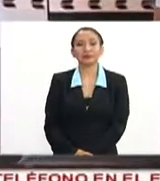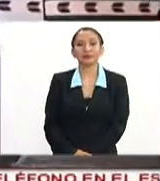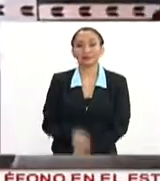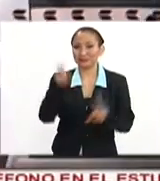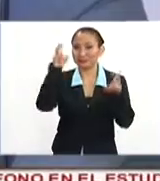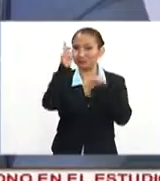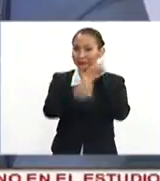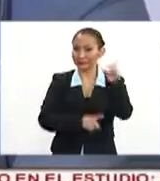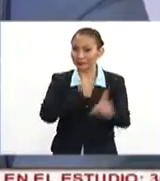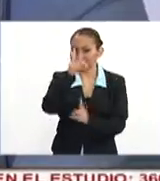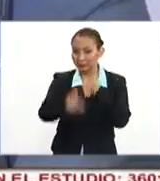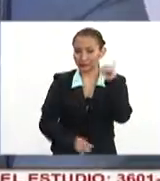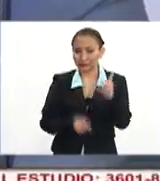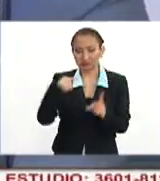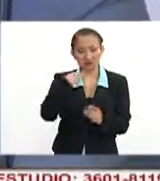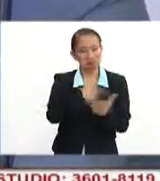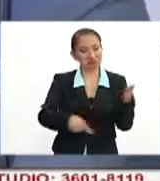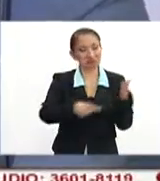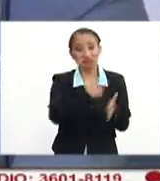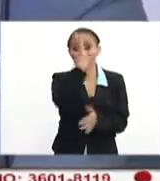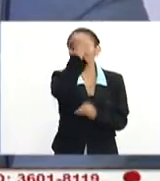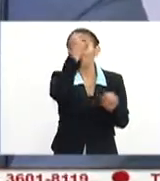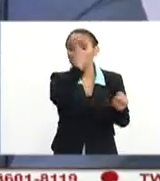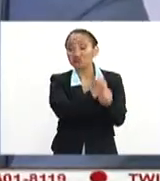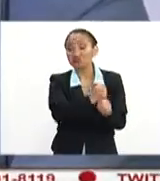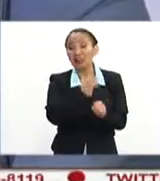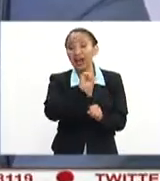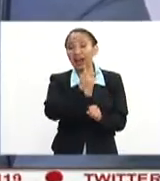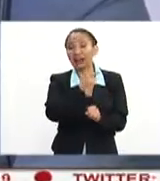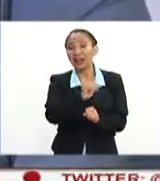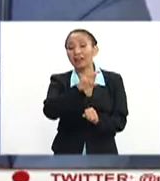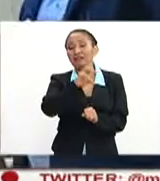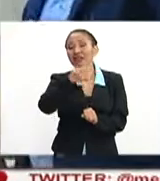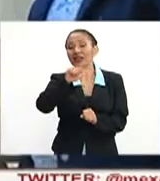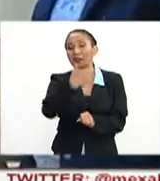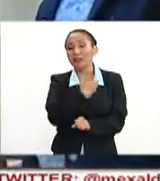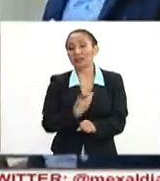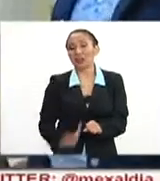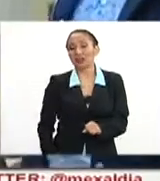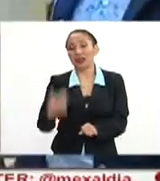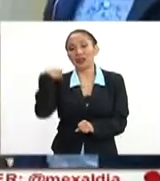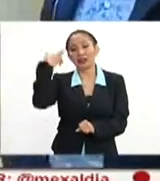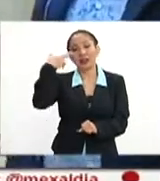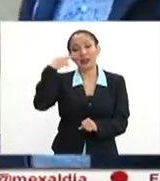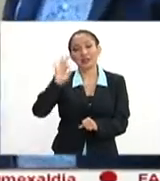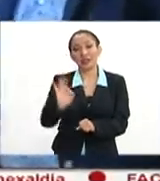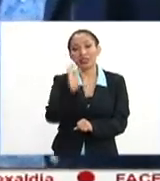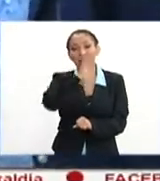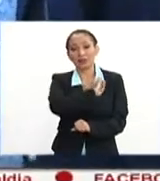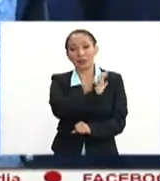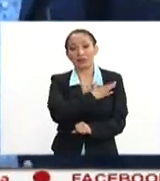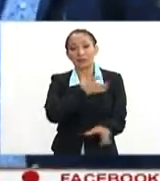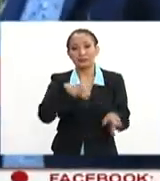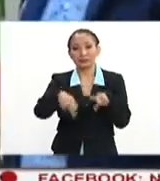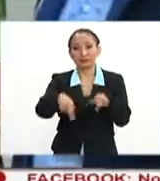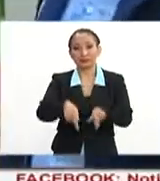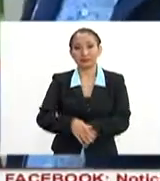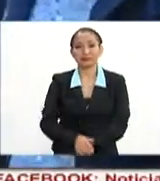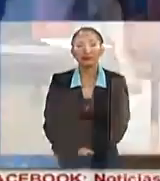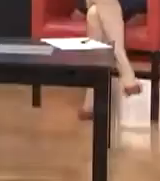Y en los deportes, inhabilitan por 1 año a Ángel María Villar como presidente de la Real Federación Española de Fútbol.